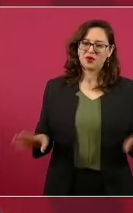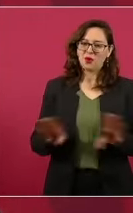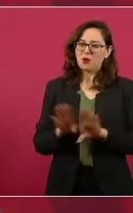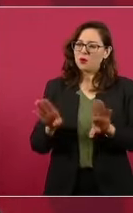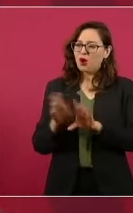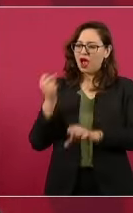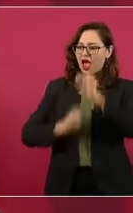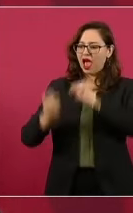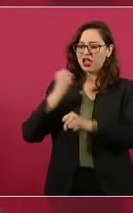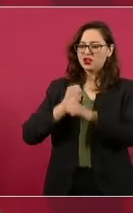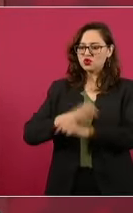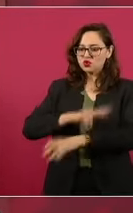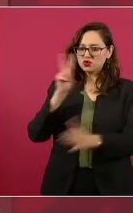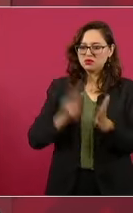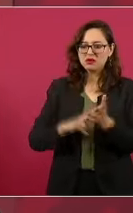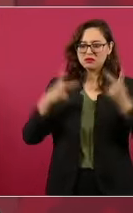democrático